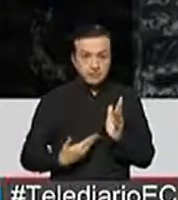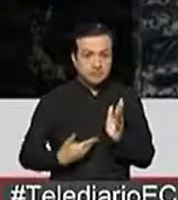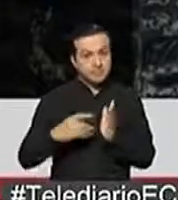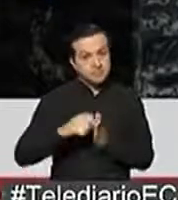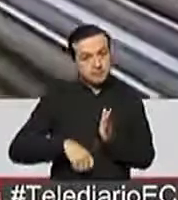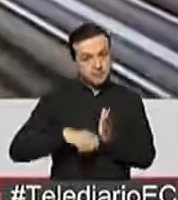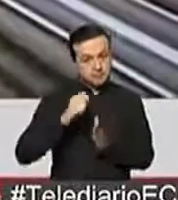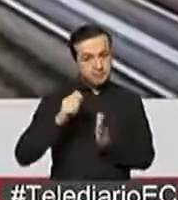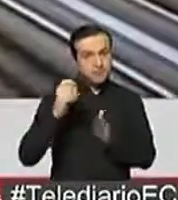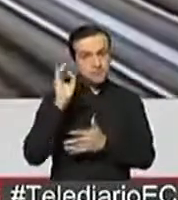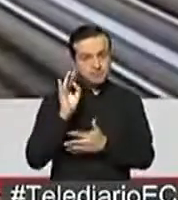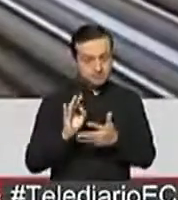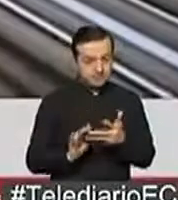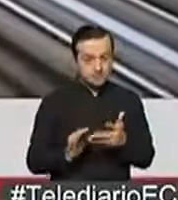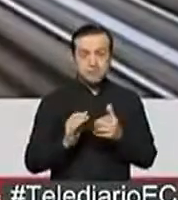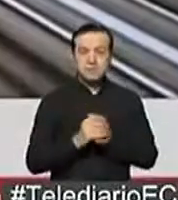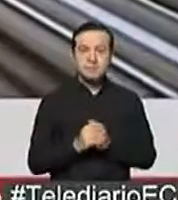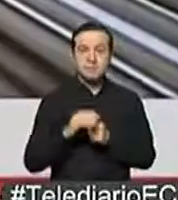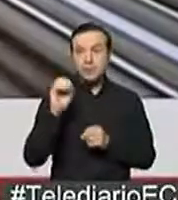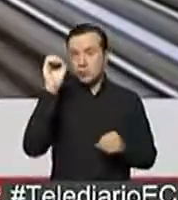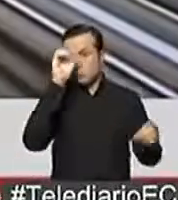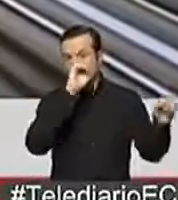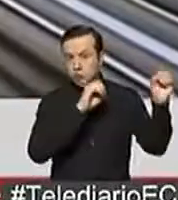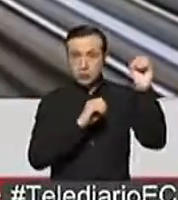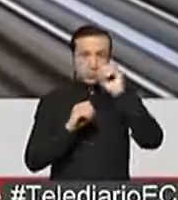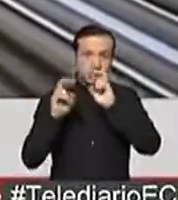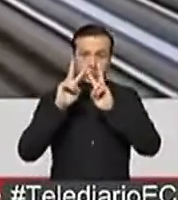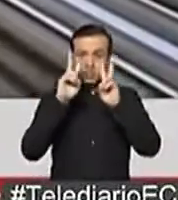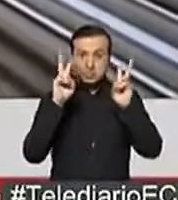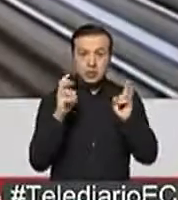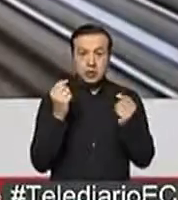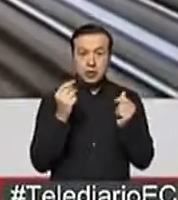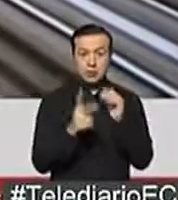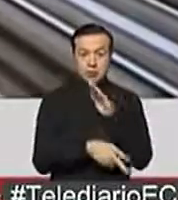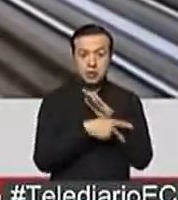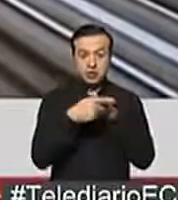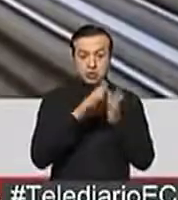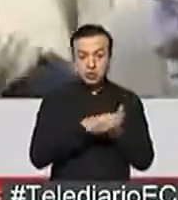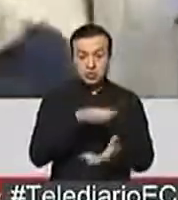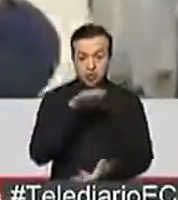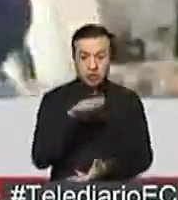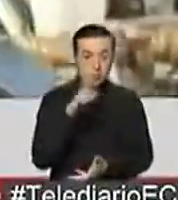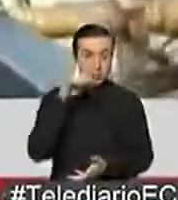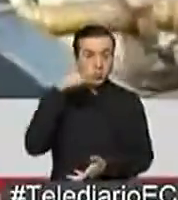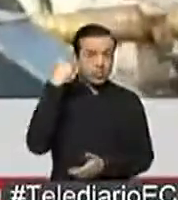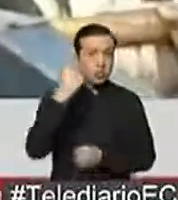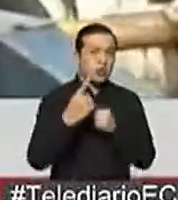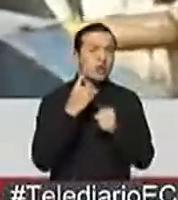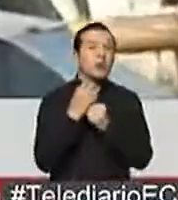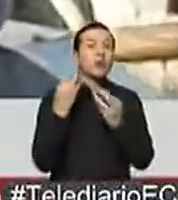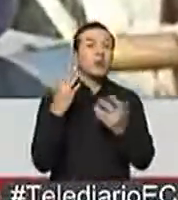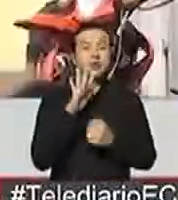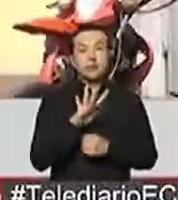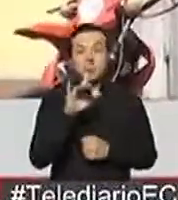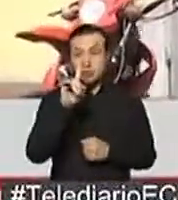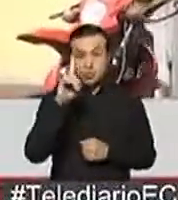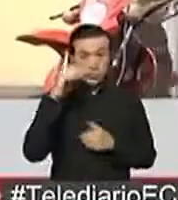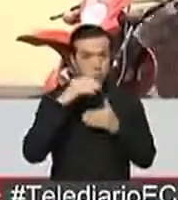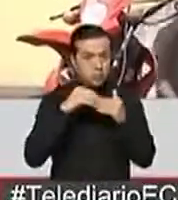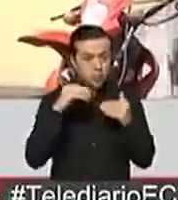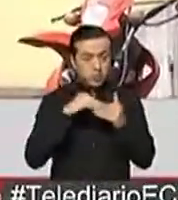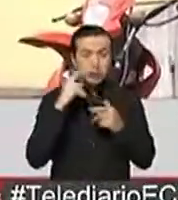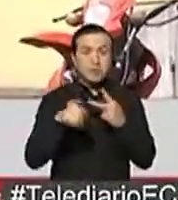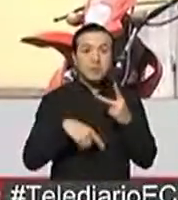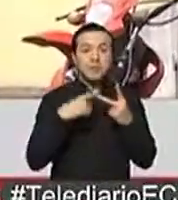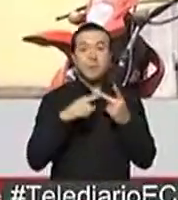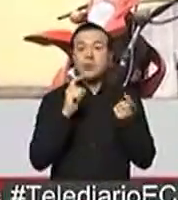aprobación de la proforma. Algunas de las observaciones en torno a la proforma son el precio del barril del petróleo, contemplado para el próximo año en 51 dólares, además de los